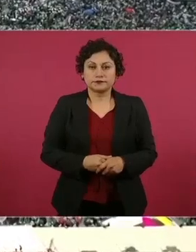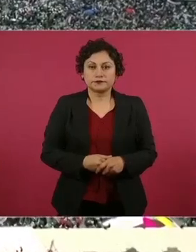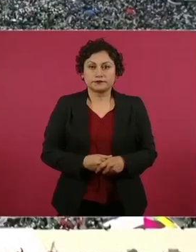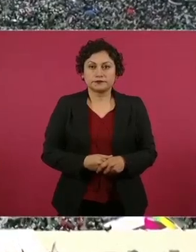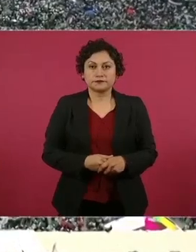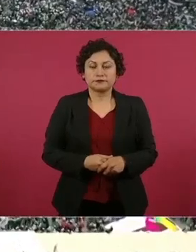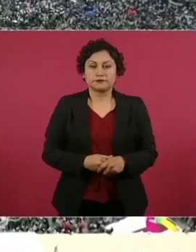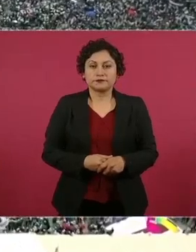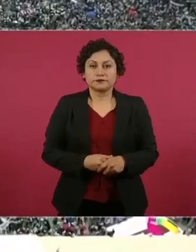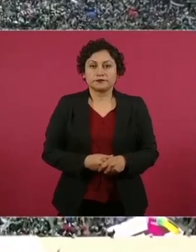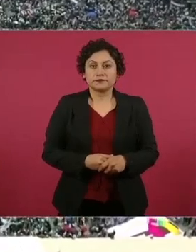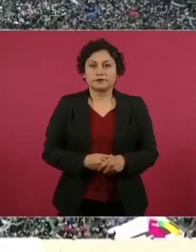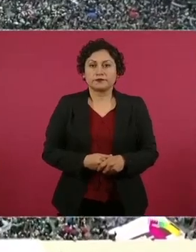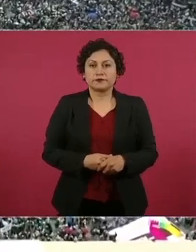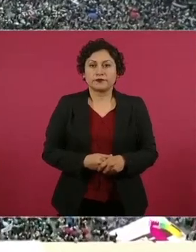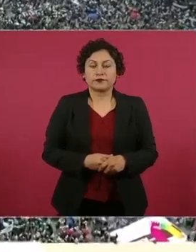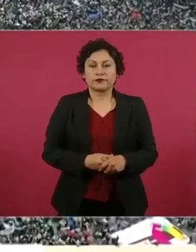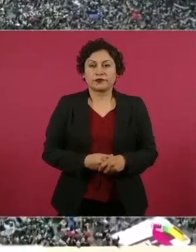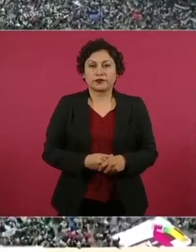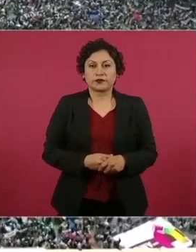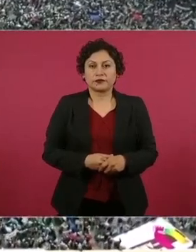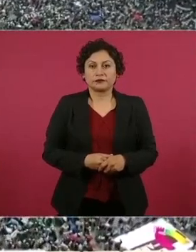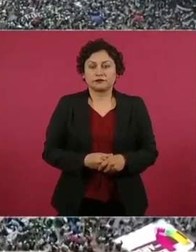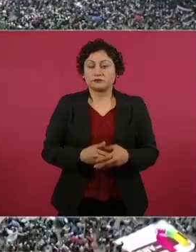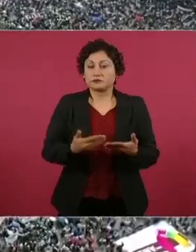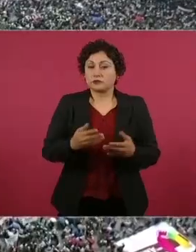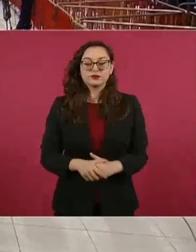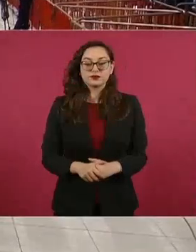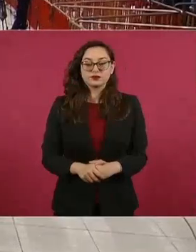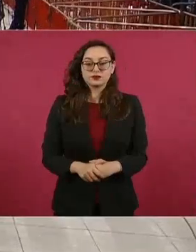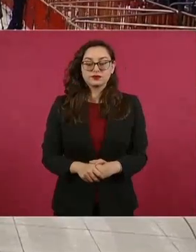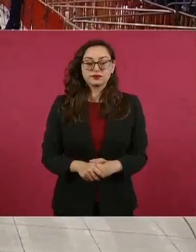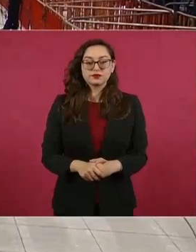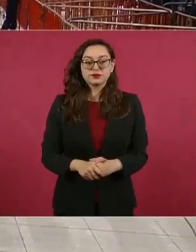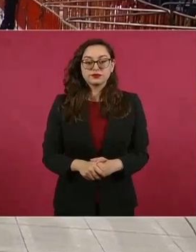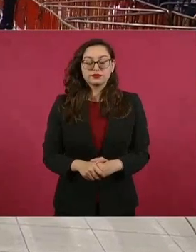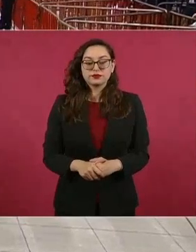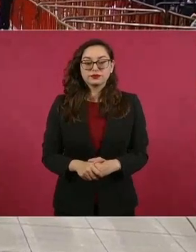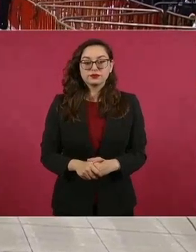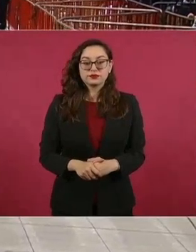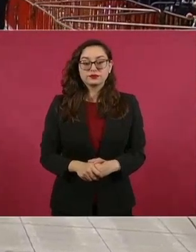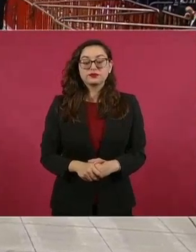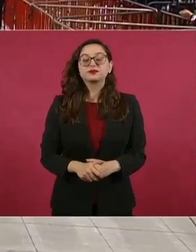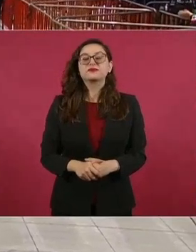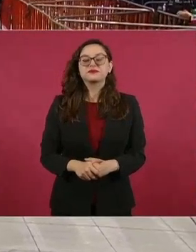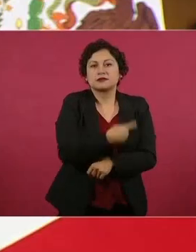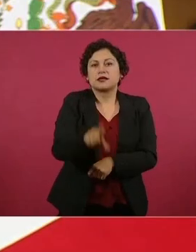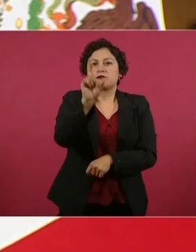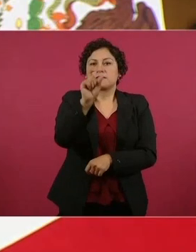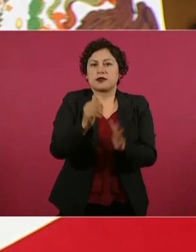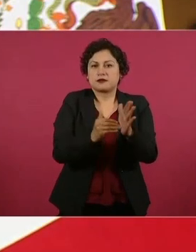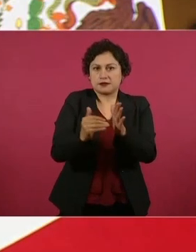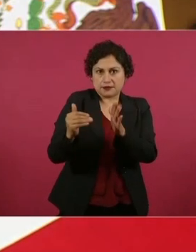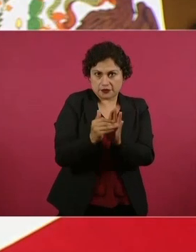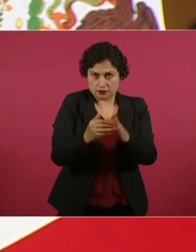en el zócalo de la Ciudad de México todo fue aplausos y un presidente Andrés Manuel López Obrador eufórico resaltando sus triunfos sin embargo